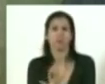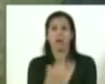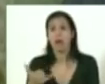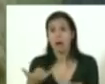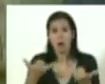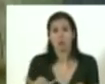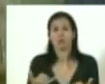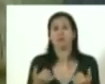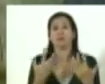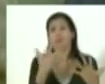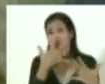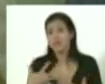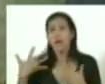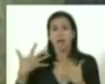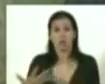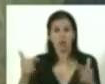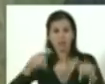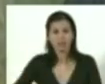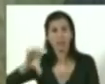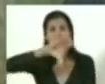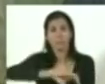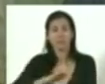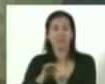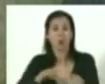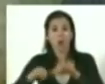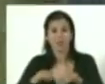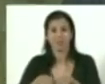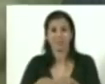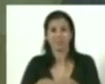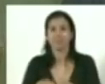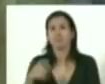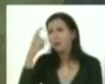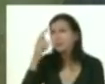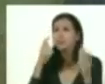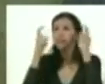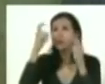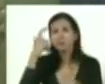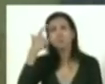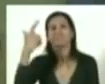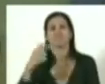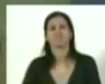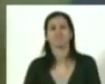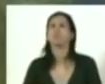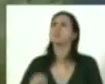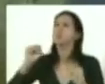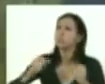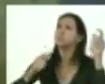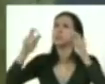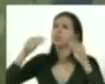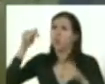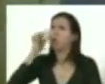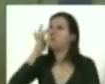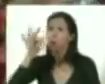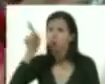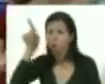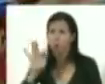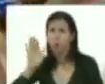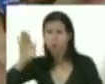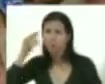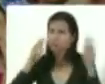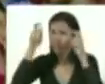desde San Carlos, comandante Chávez, su juramento se hizo pueblo. Aquí está su